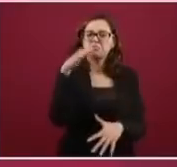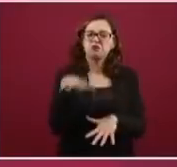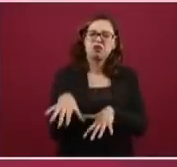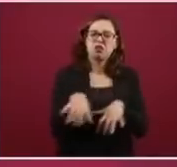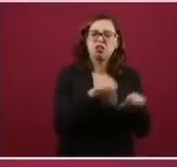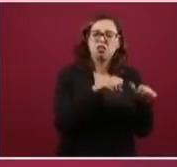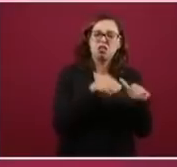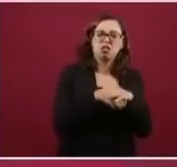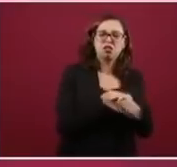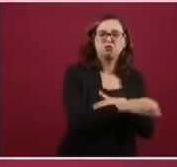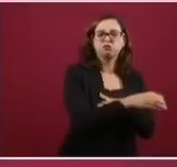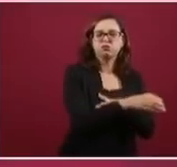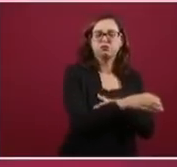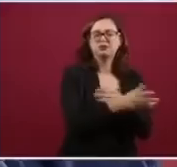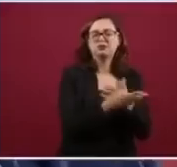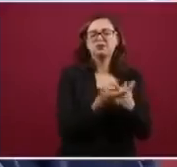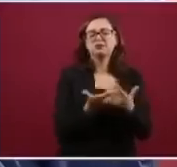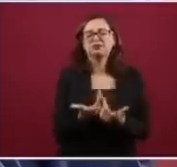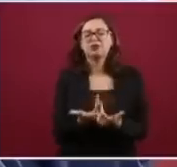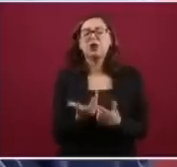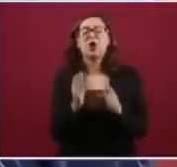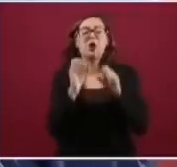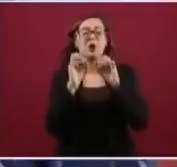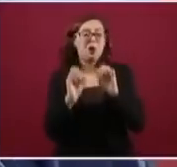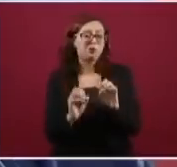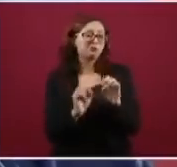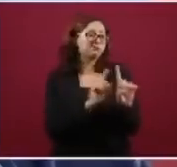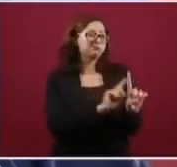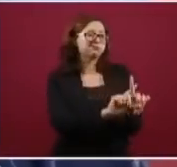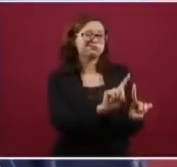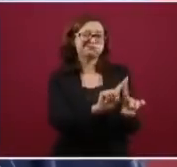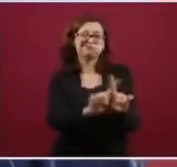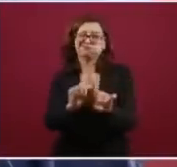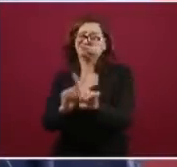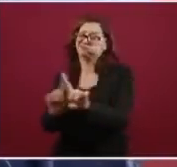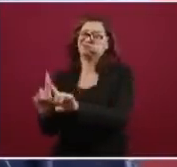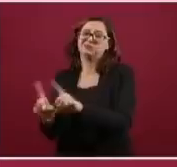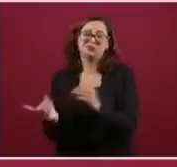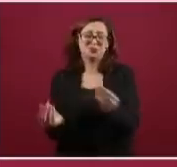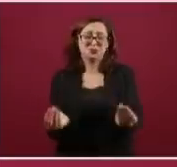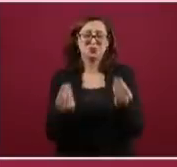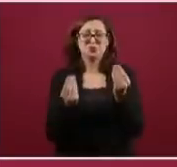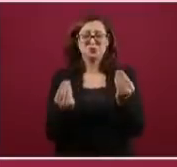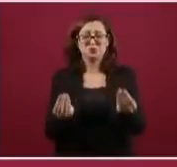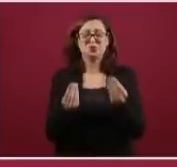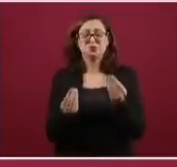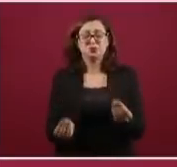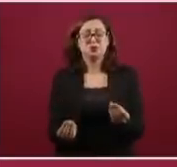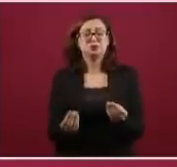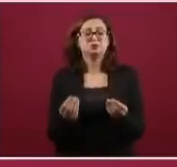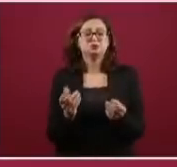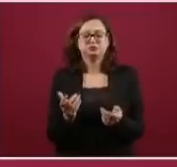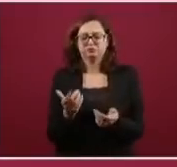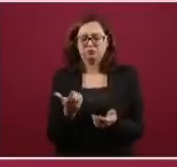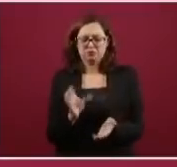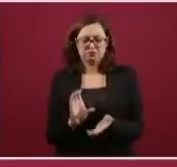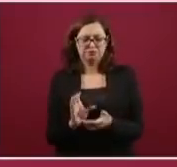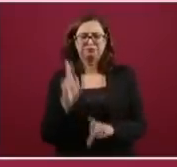o hay muchísimos ejemplos les dan los anticipos